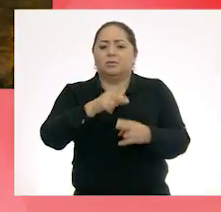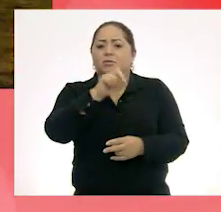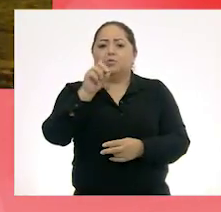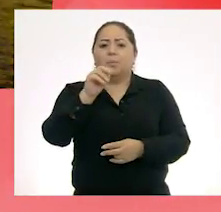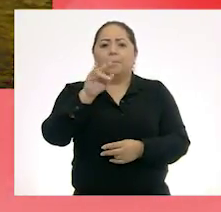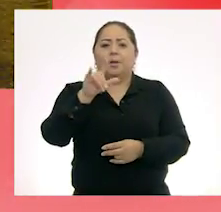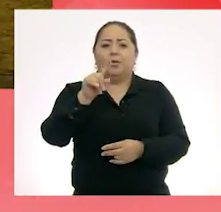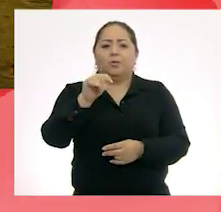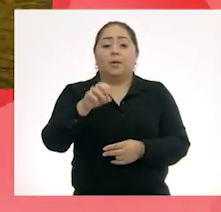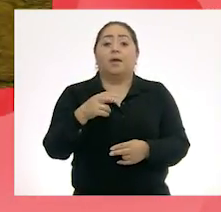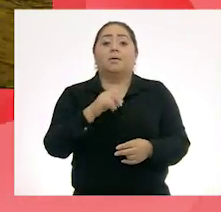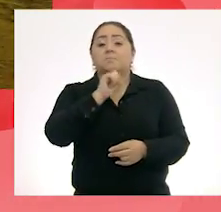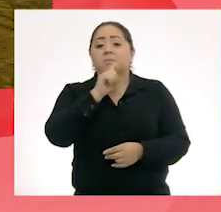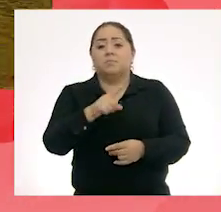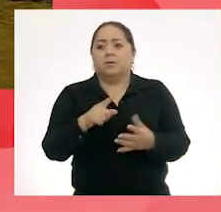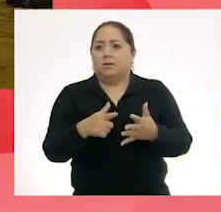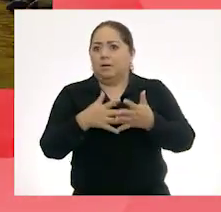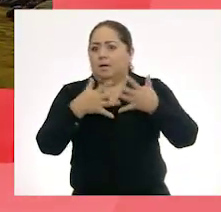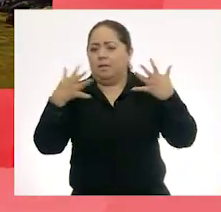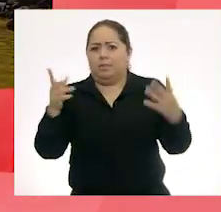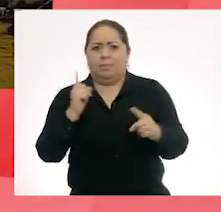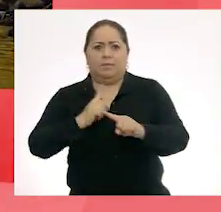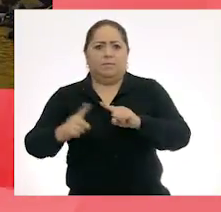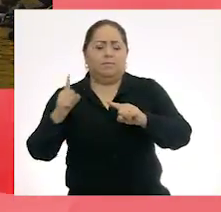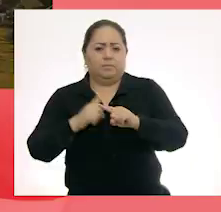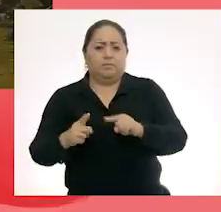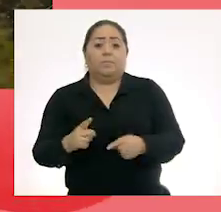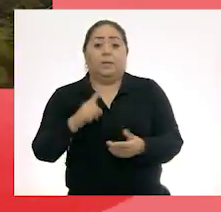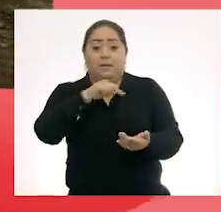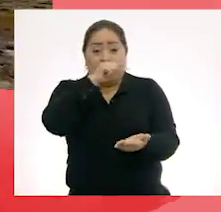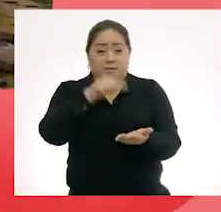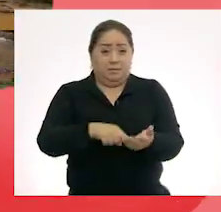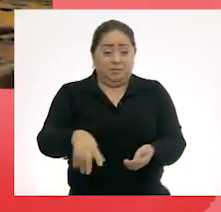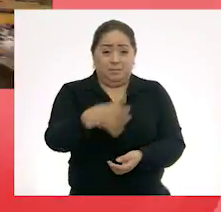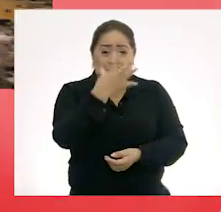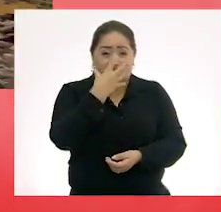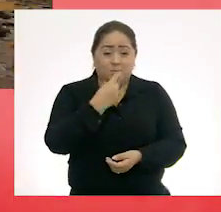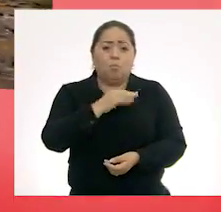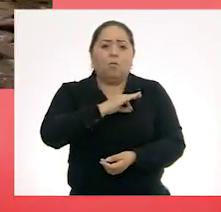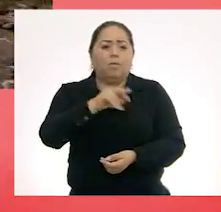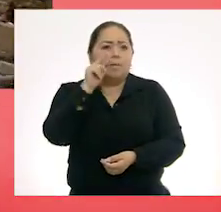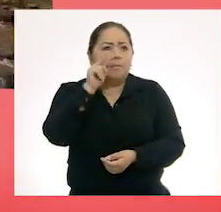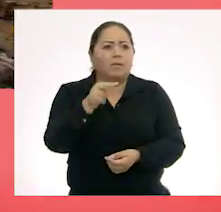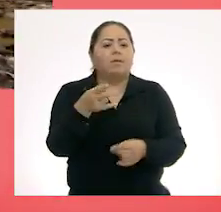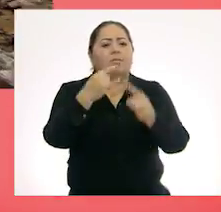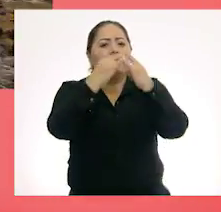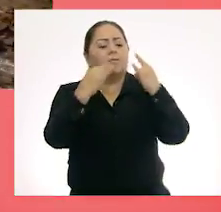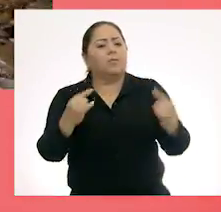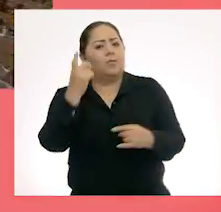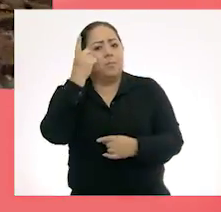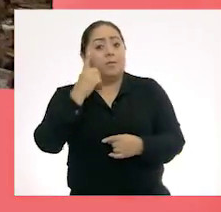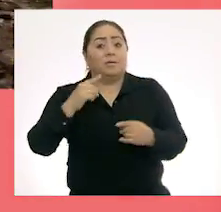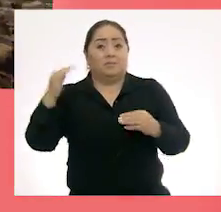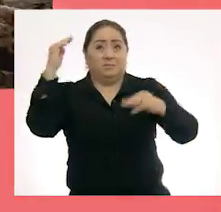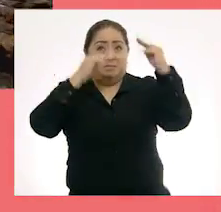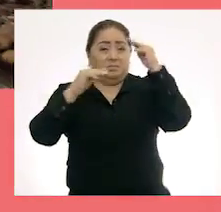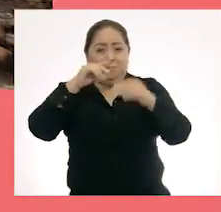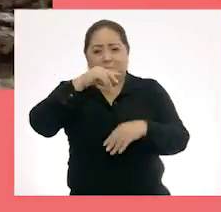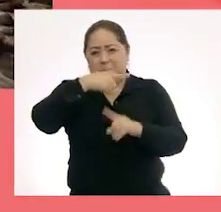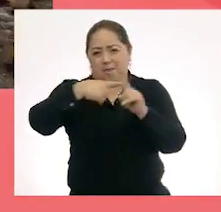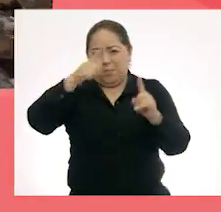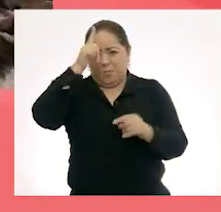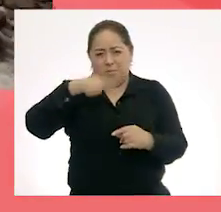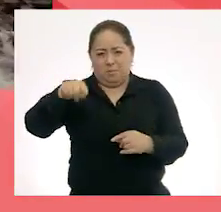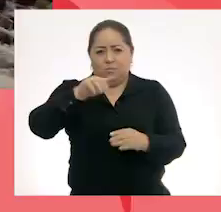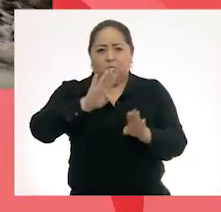zopilotes, pasando por una enorme biodiversidad. En esta belleza natural se puede acampar. El Cerro de la Media Luna es